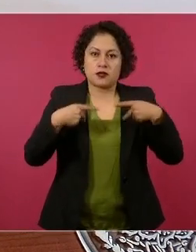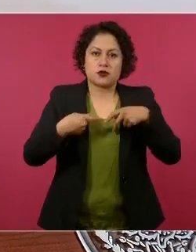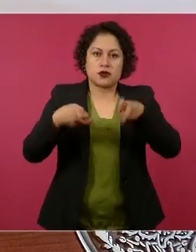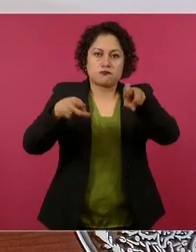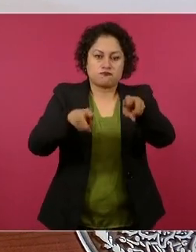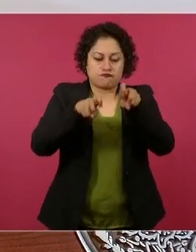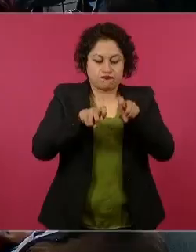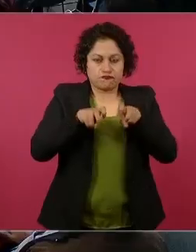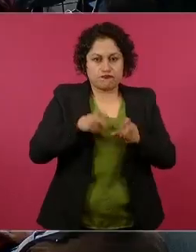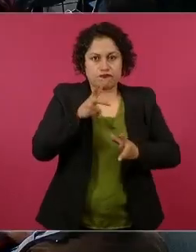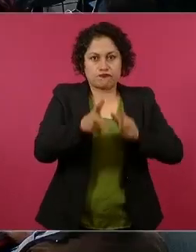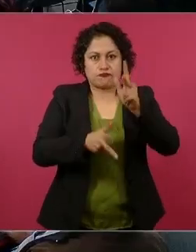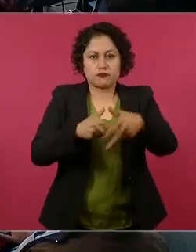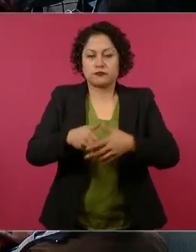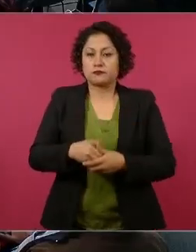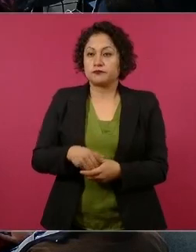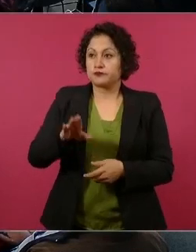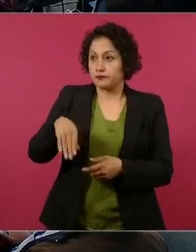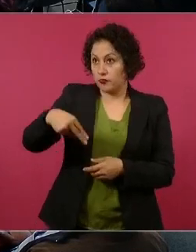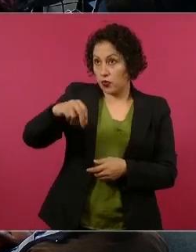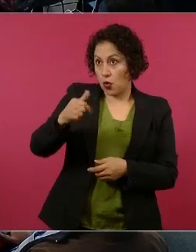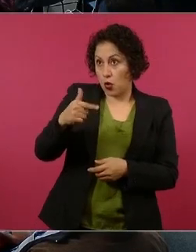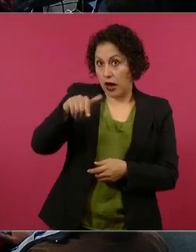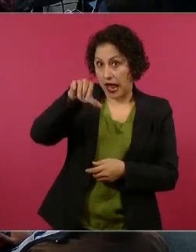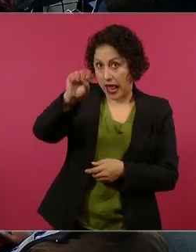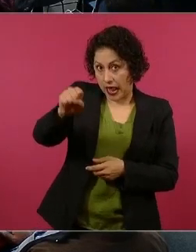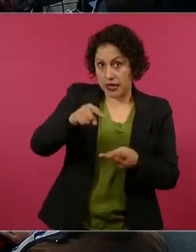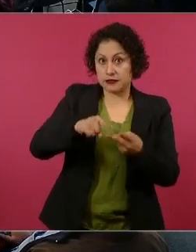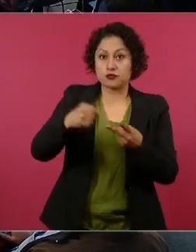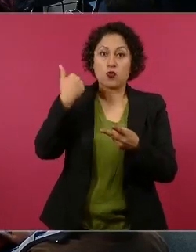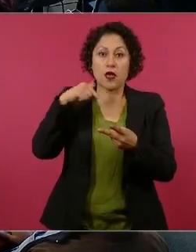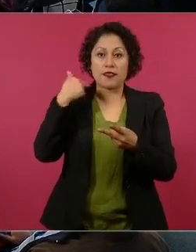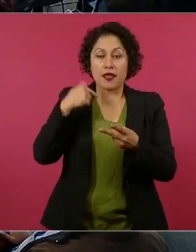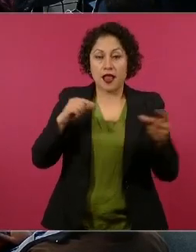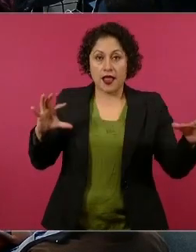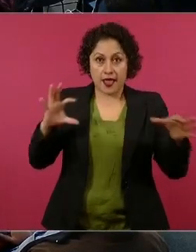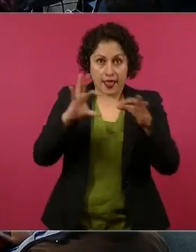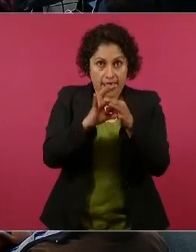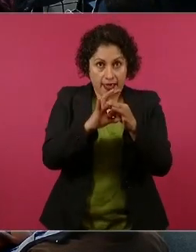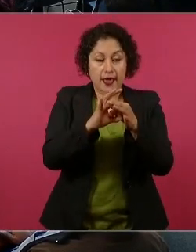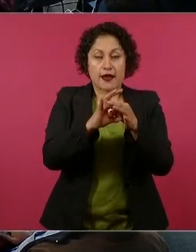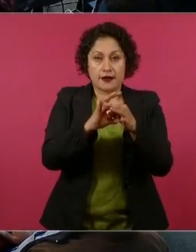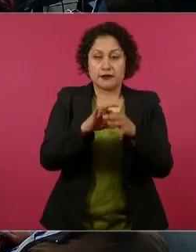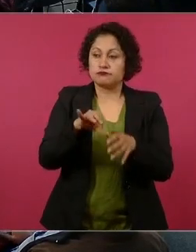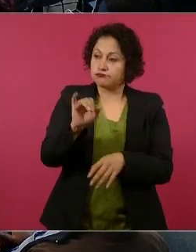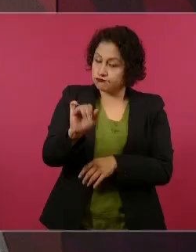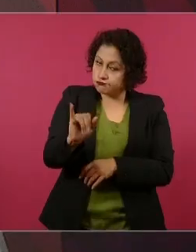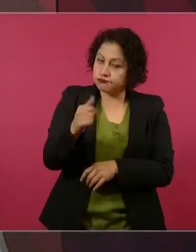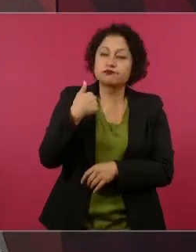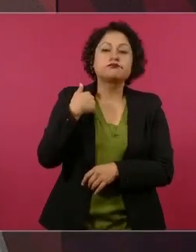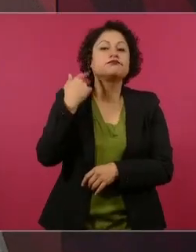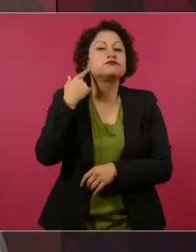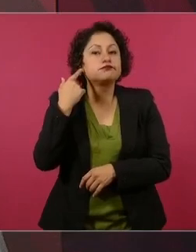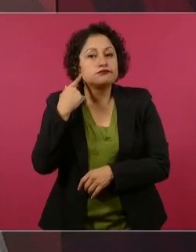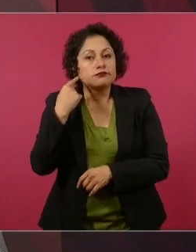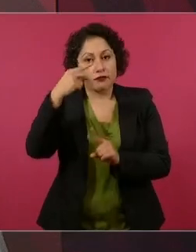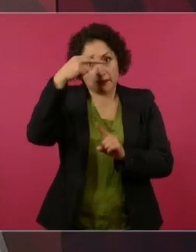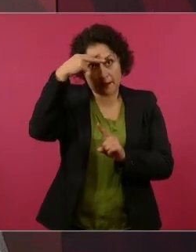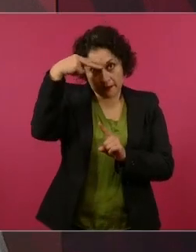El de Nogales hasta Guadalajara y conectando de Guadalajara para acá. Sí, escuché eso, de México a Guadalajara